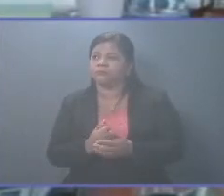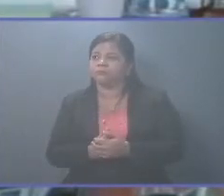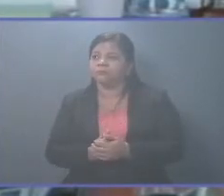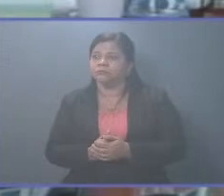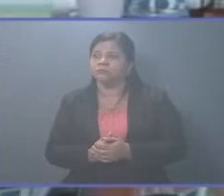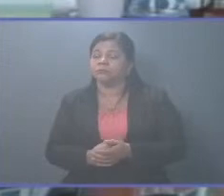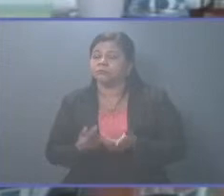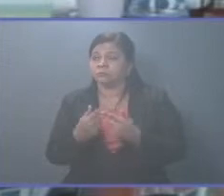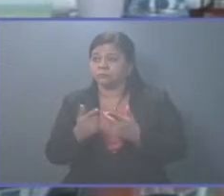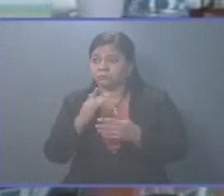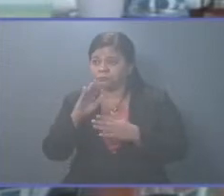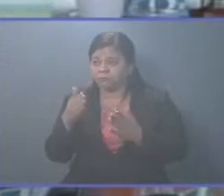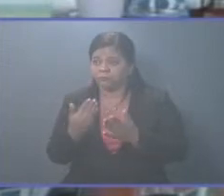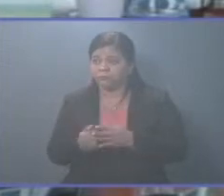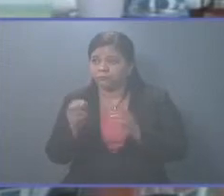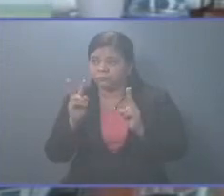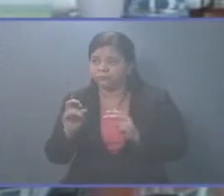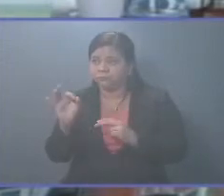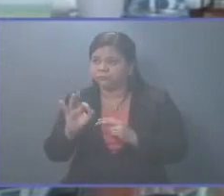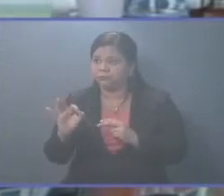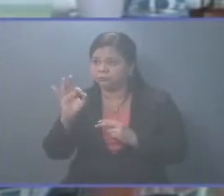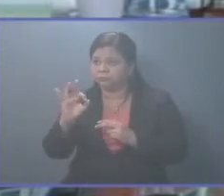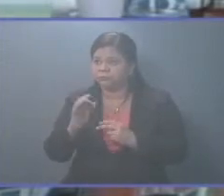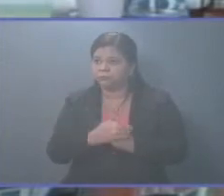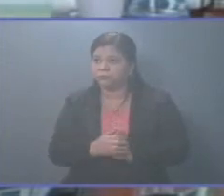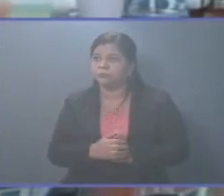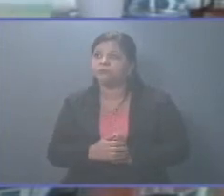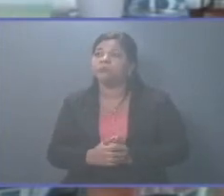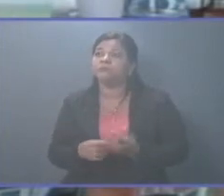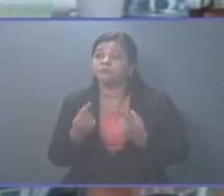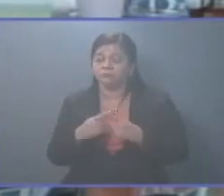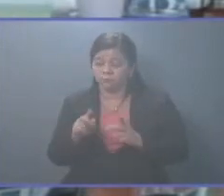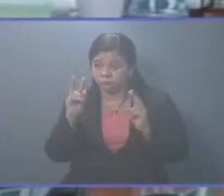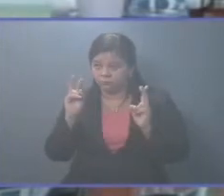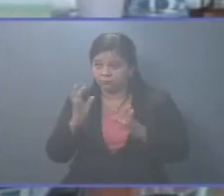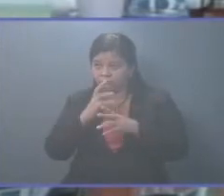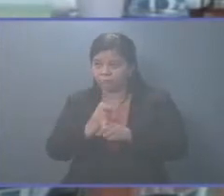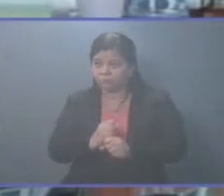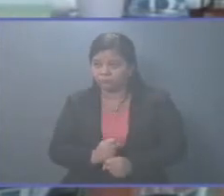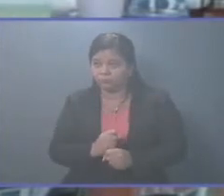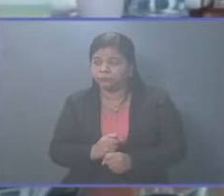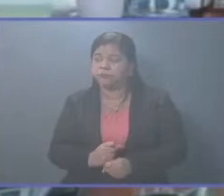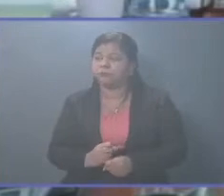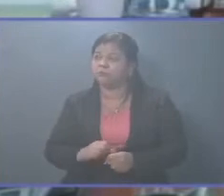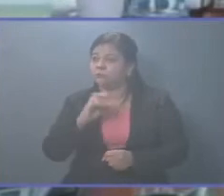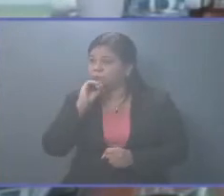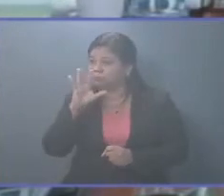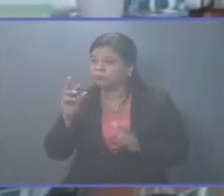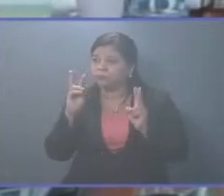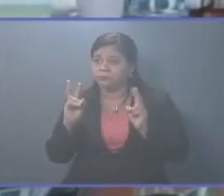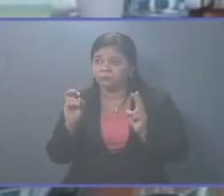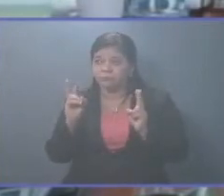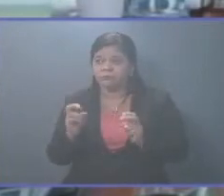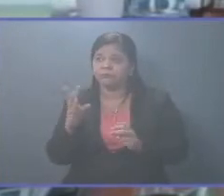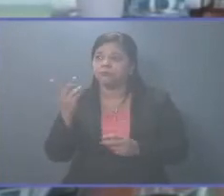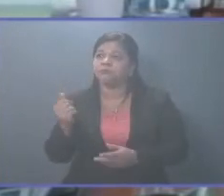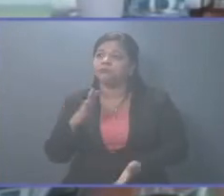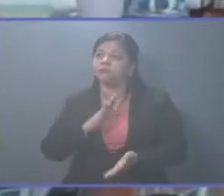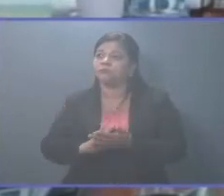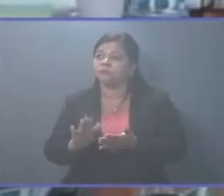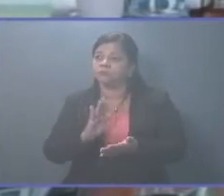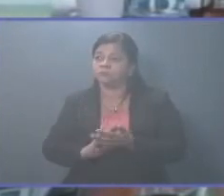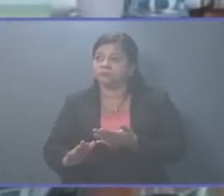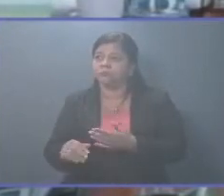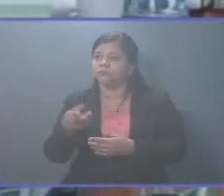se habla no solamente de eficacia, de efectividad, sino también de seguridad. Se habla también de costos y